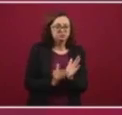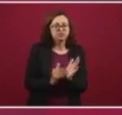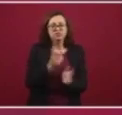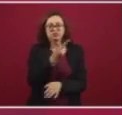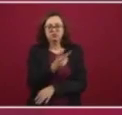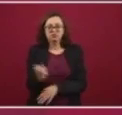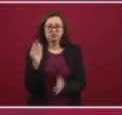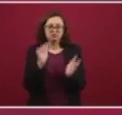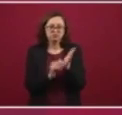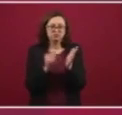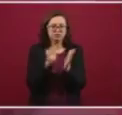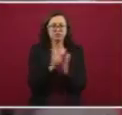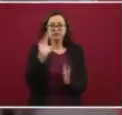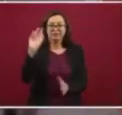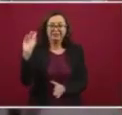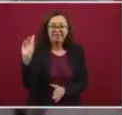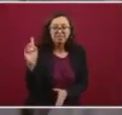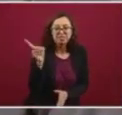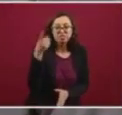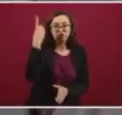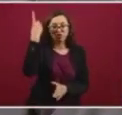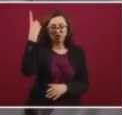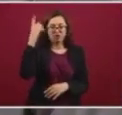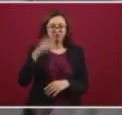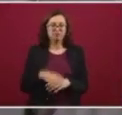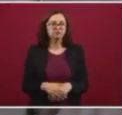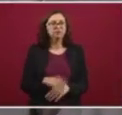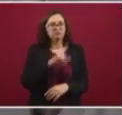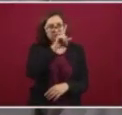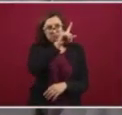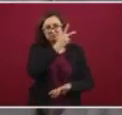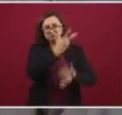3.200 millones de dólares de remesas,